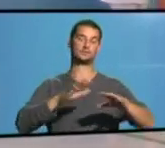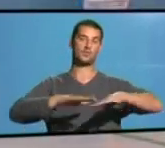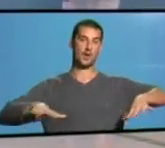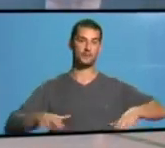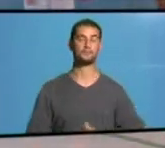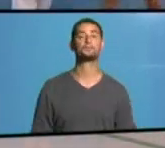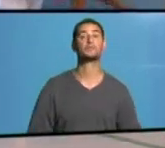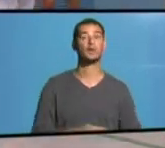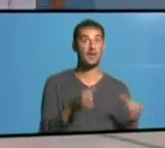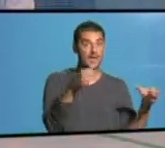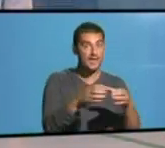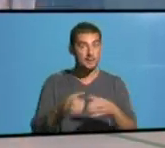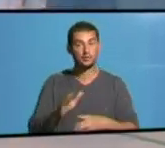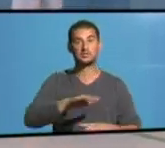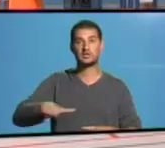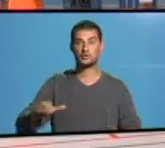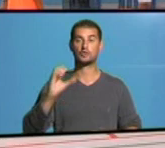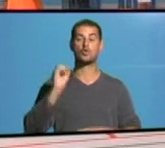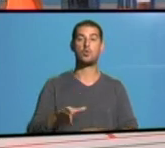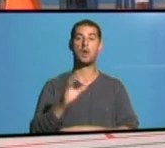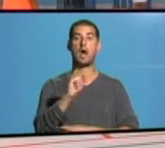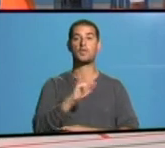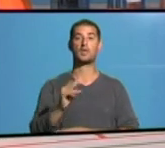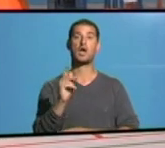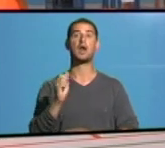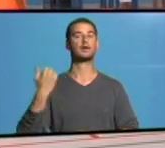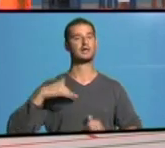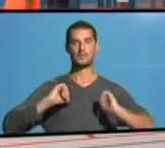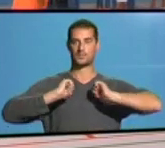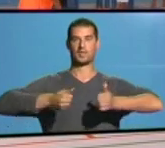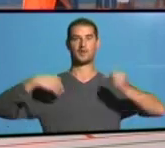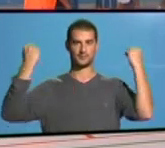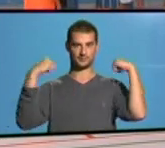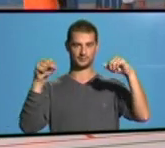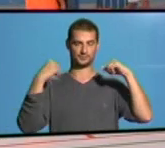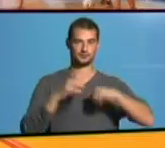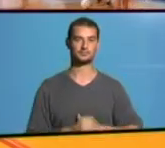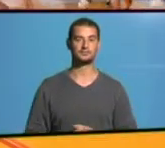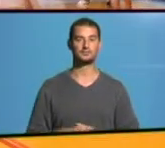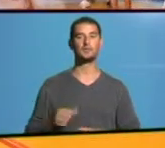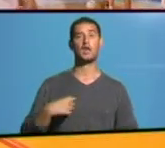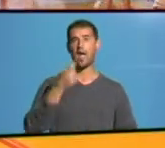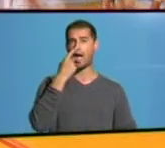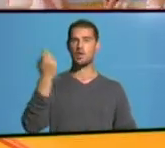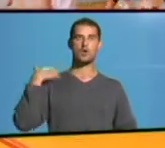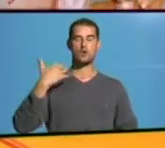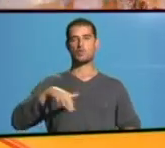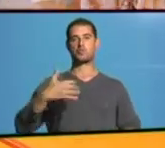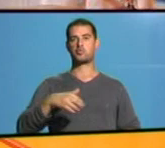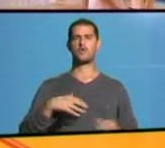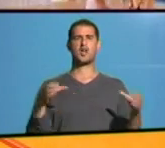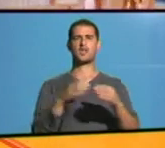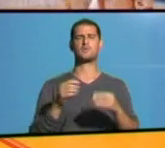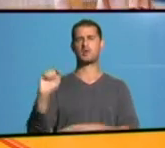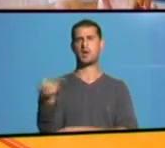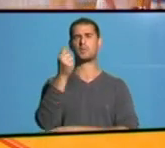As categorías inferiores do Club Azcar comezaron a tempada de adestramento con ganas renovadas. Tempada pasada, un equipo que é o